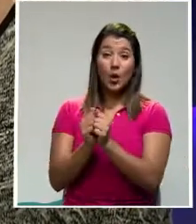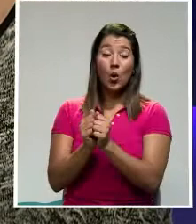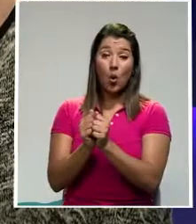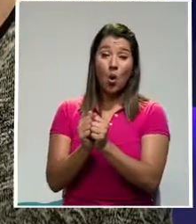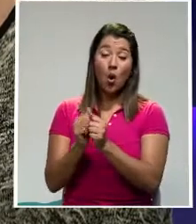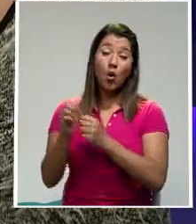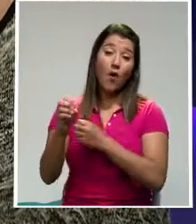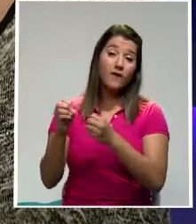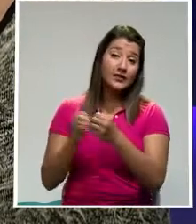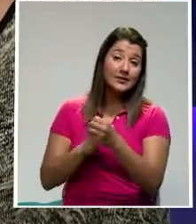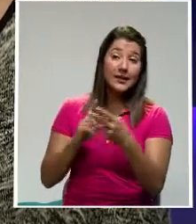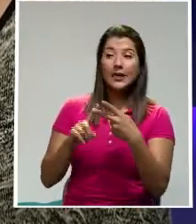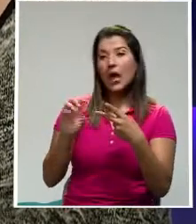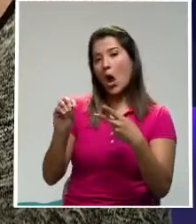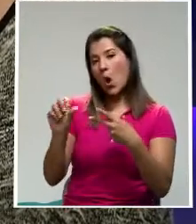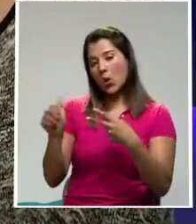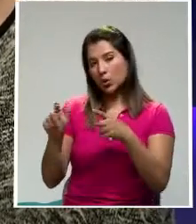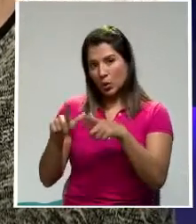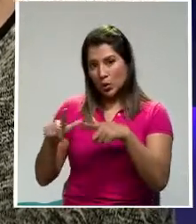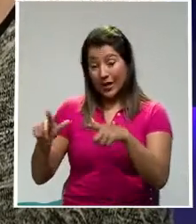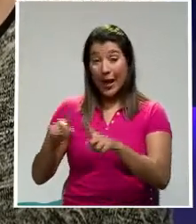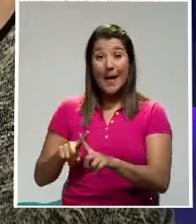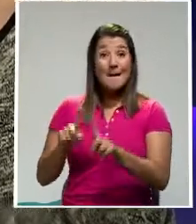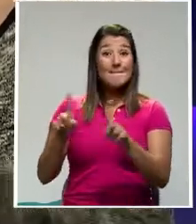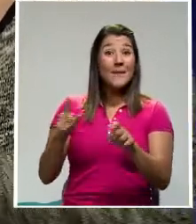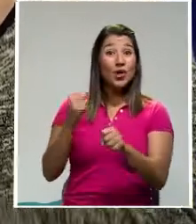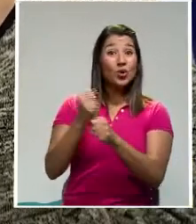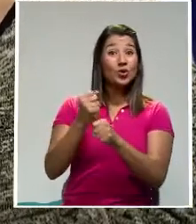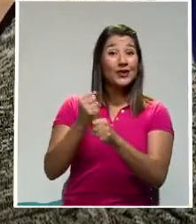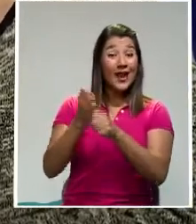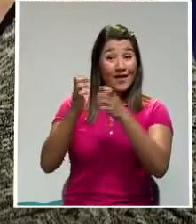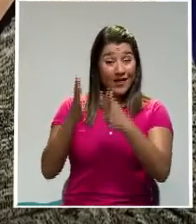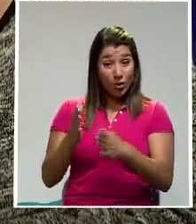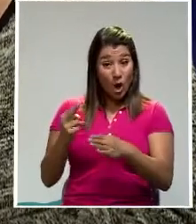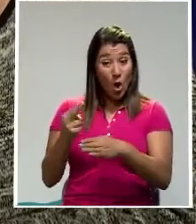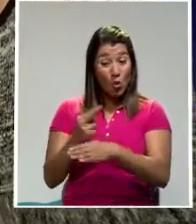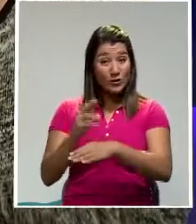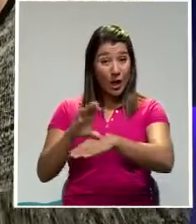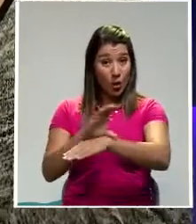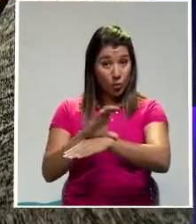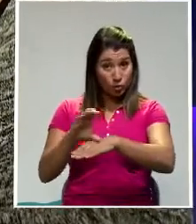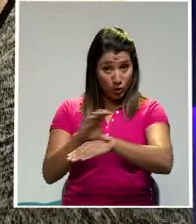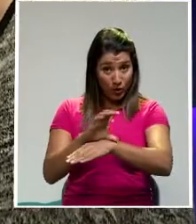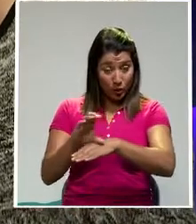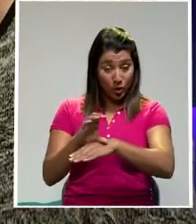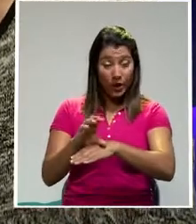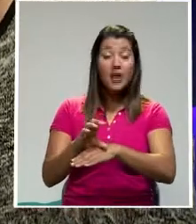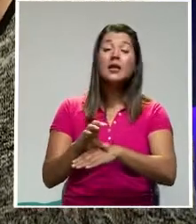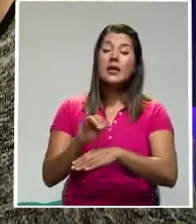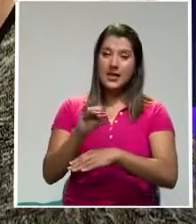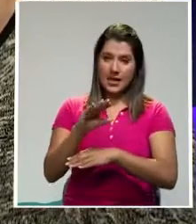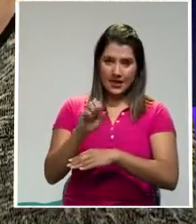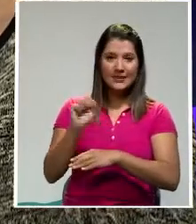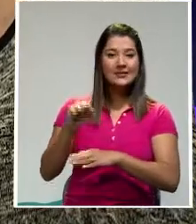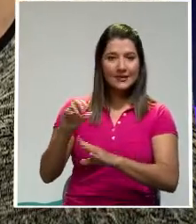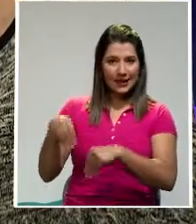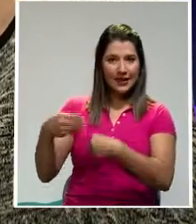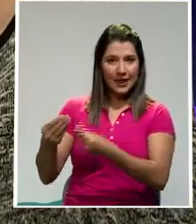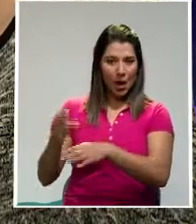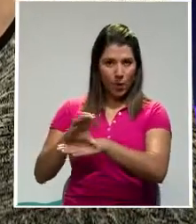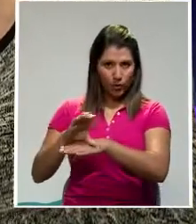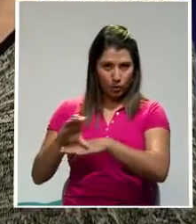la oficina o etcétera. Pero el funcionario que utiliza computadora, la institución le provee la